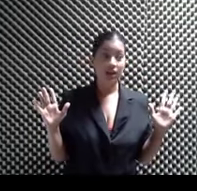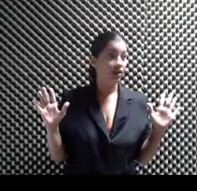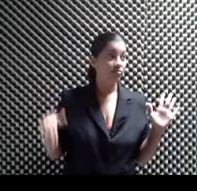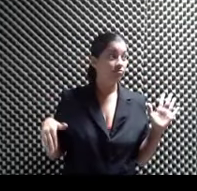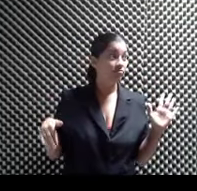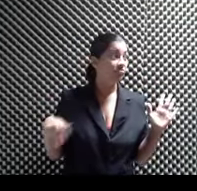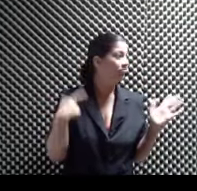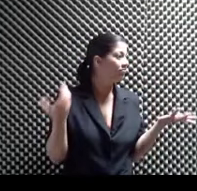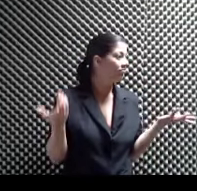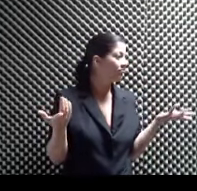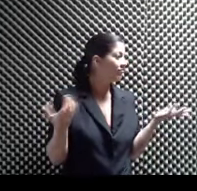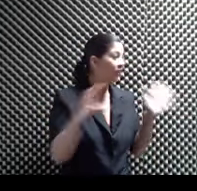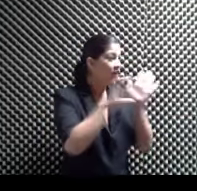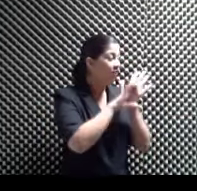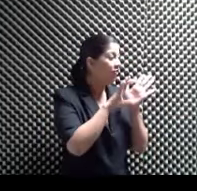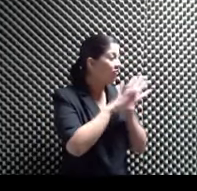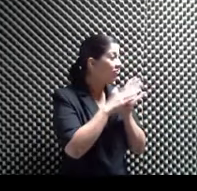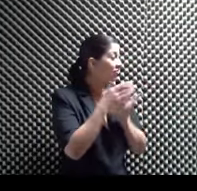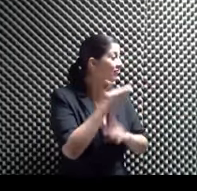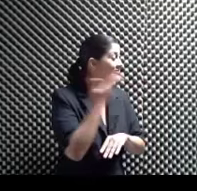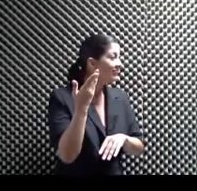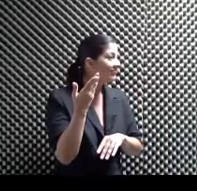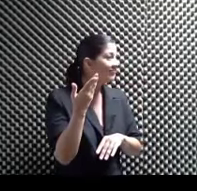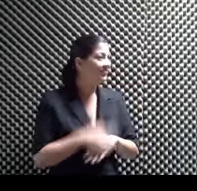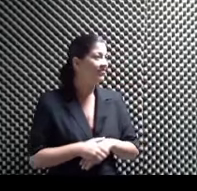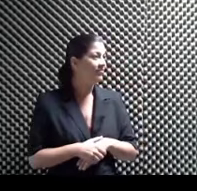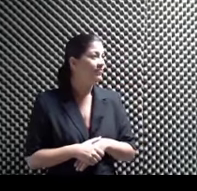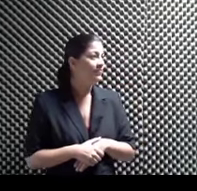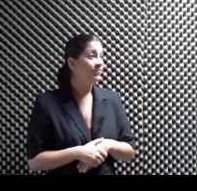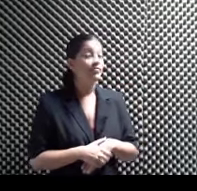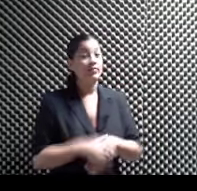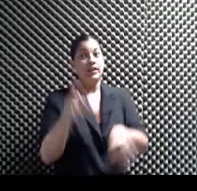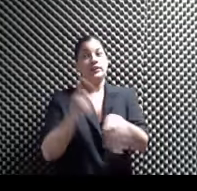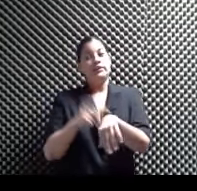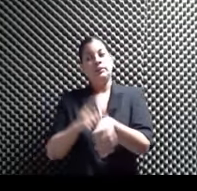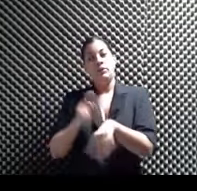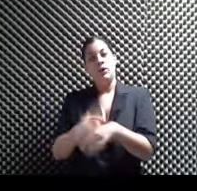Acá Vale Acá Vale Oro Aquí